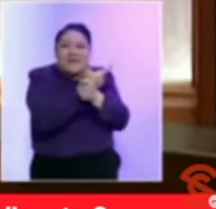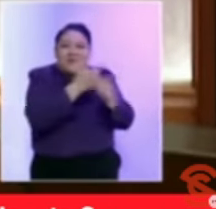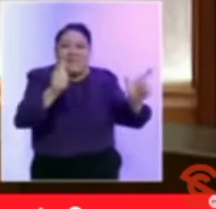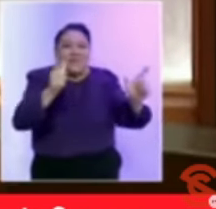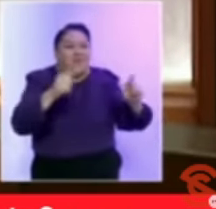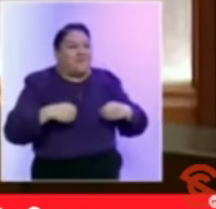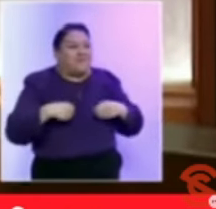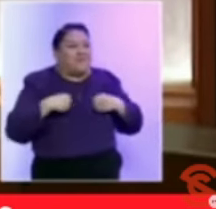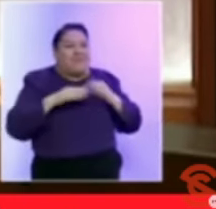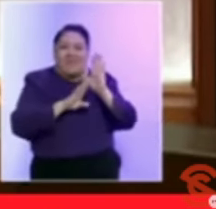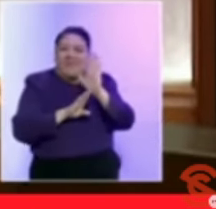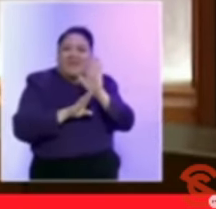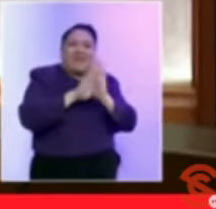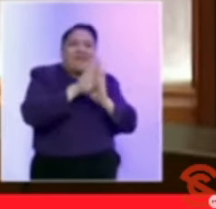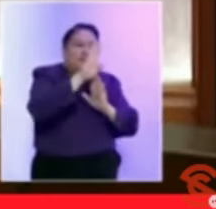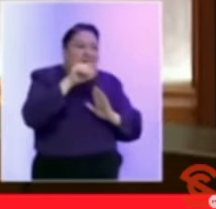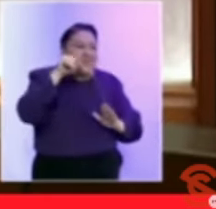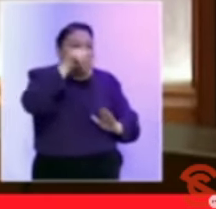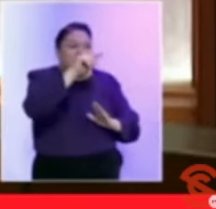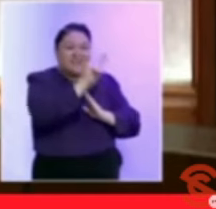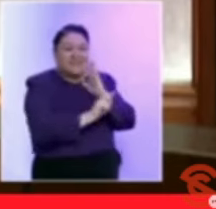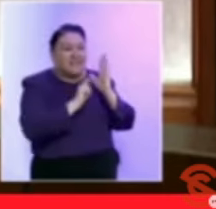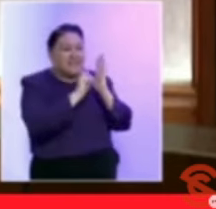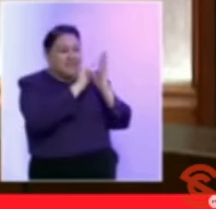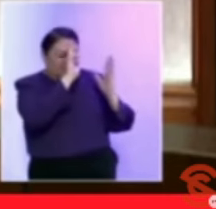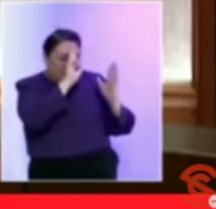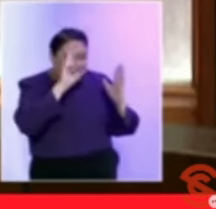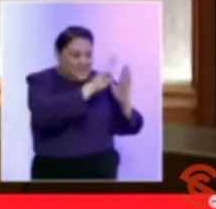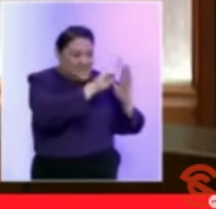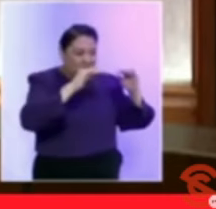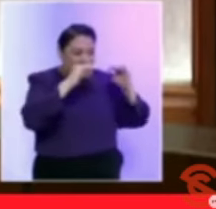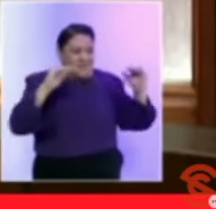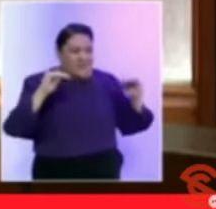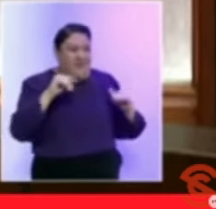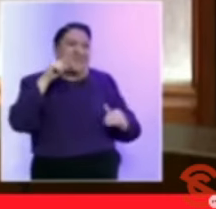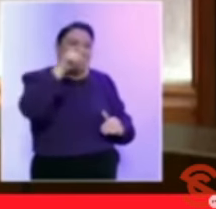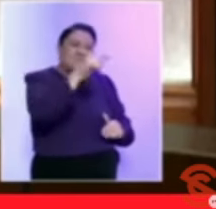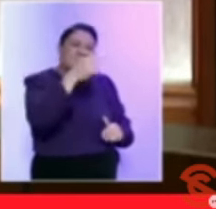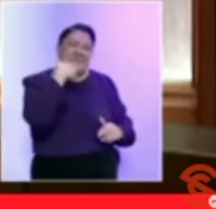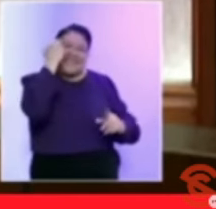progreso del Estado de derecho y la igualdad plena